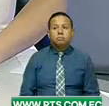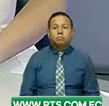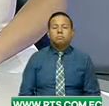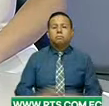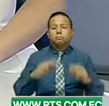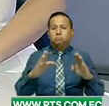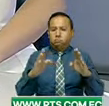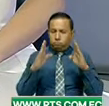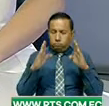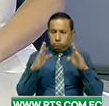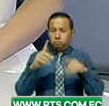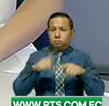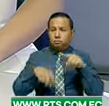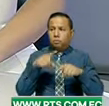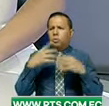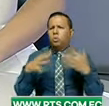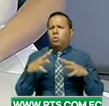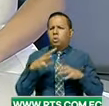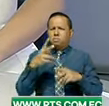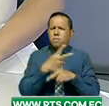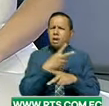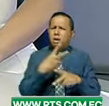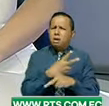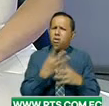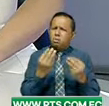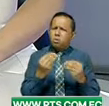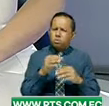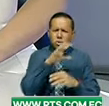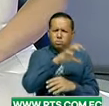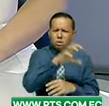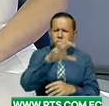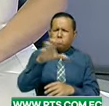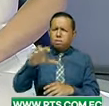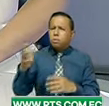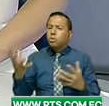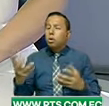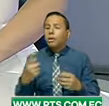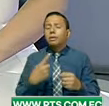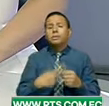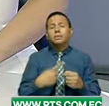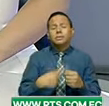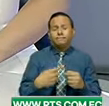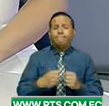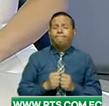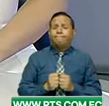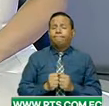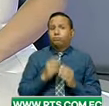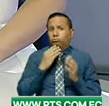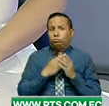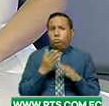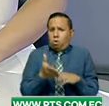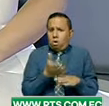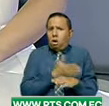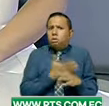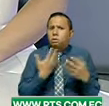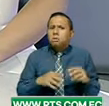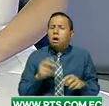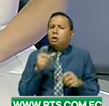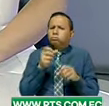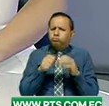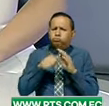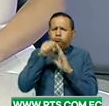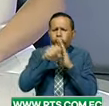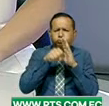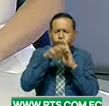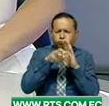Mucha atención amigos, la delincuencia sigue golpeando en diferentes puntos de la capital. En las últimas horas, varios videos